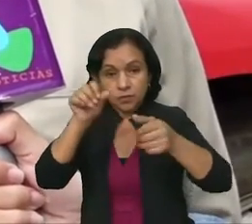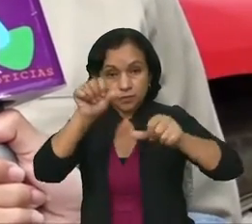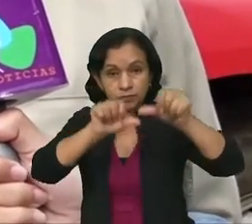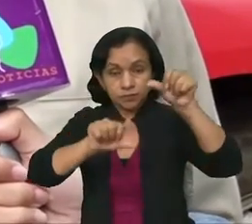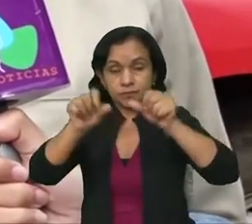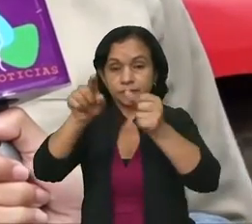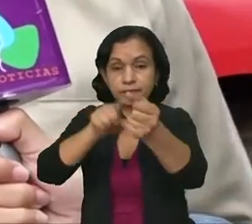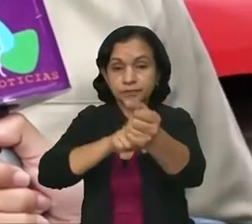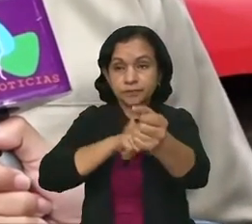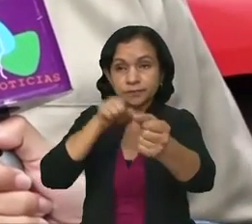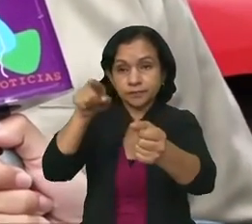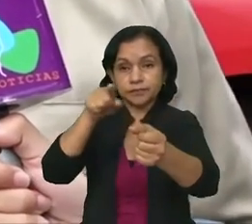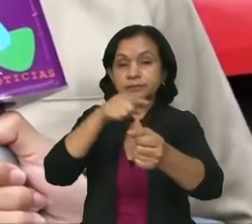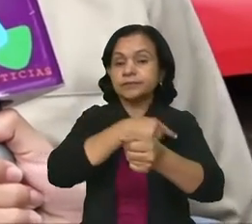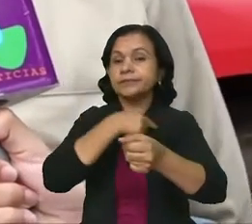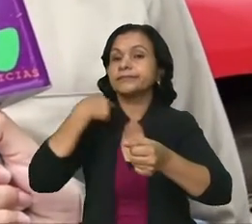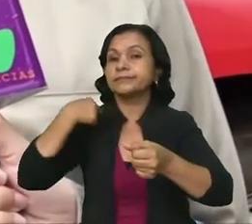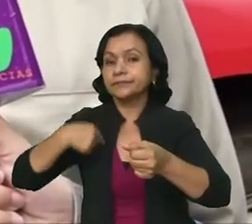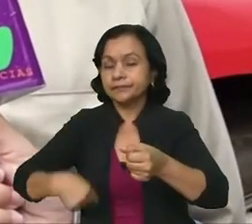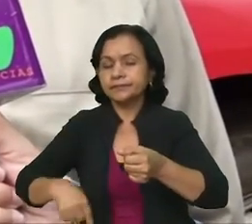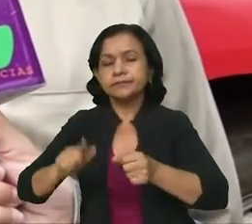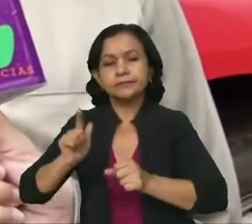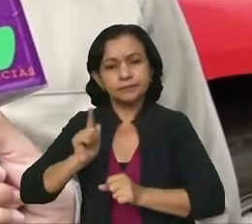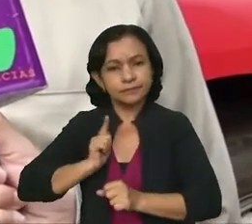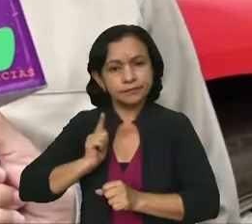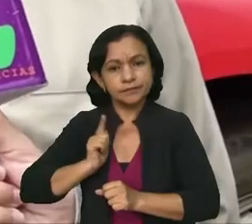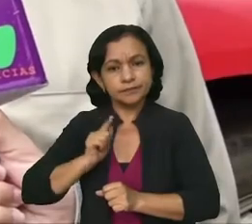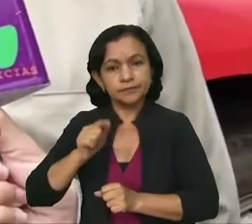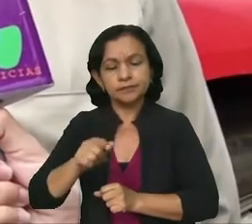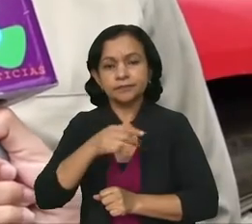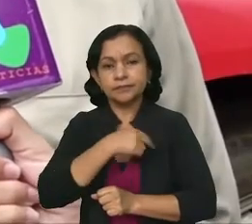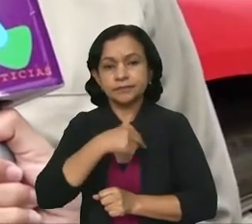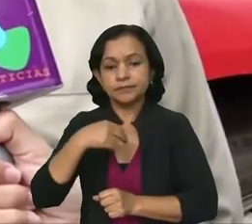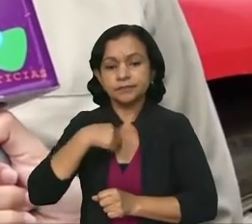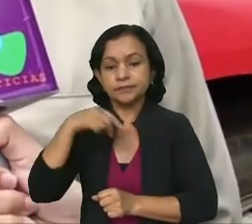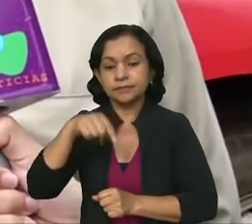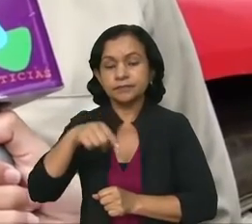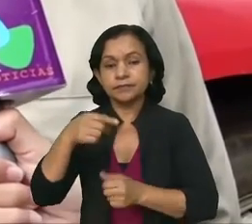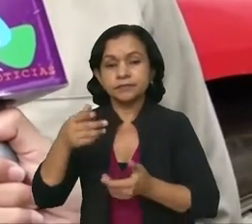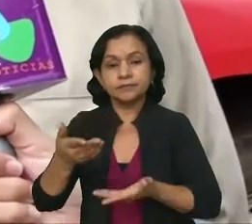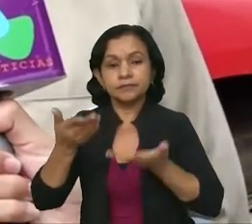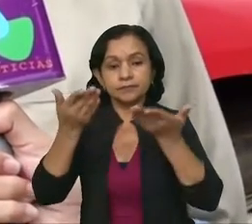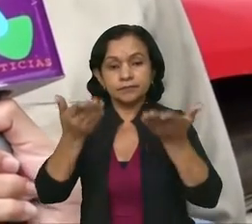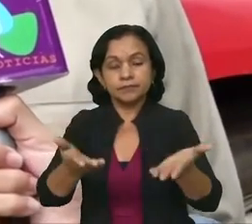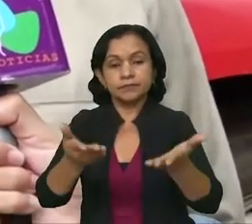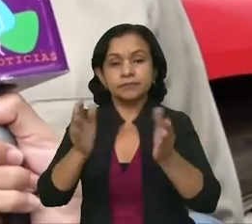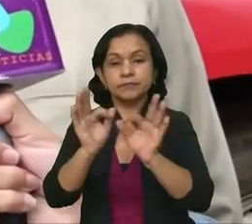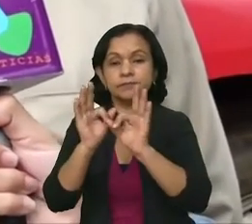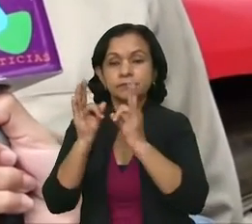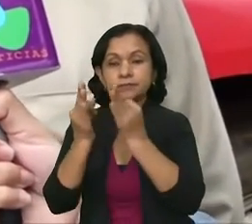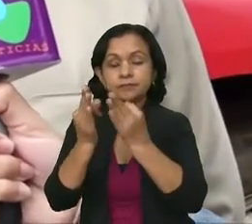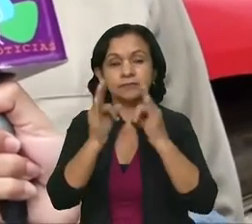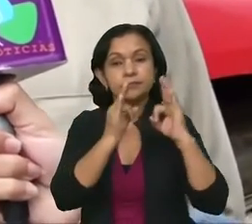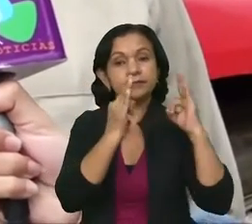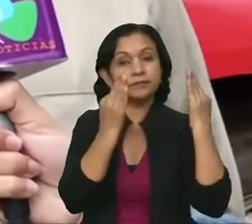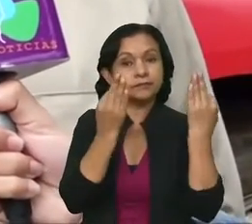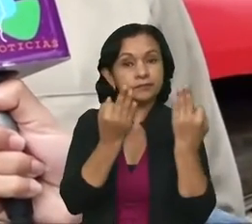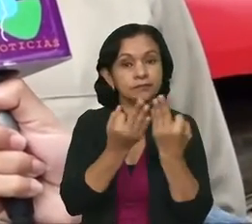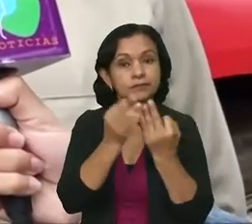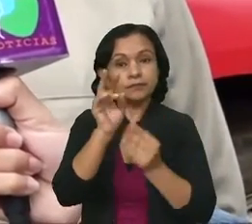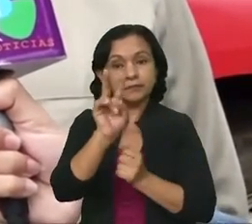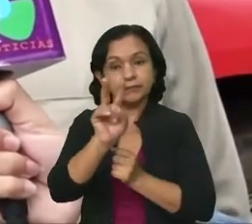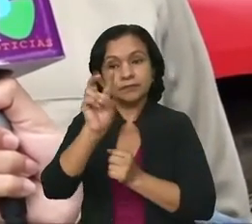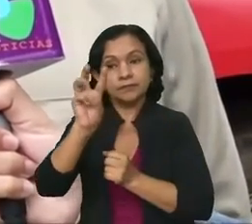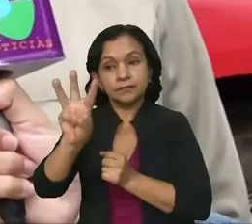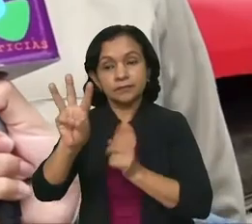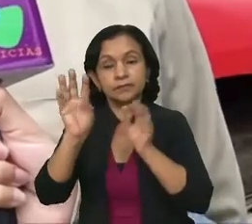la hermana de la República de Taiwán y que está siendo entregada a las familias, a 23